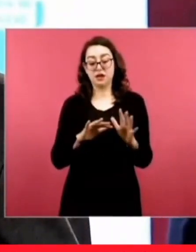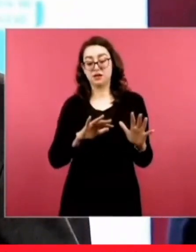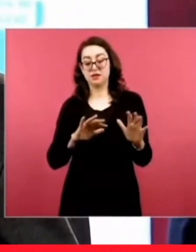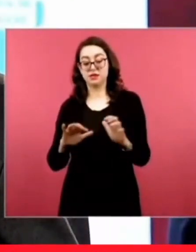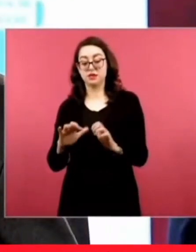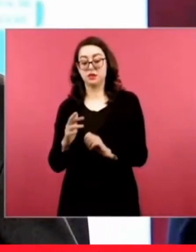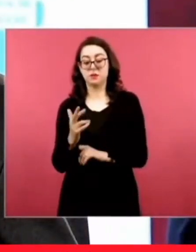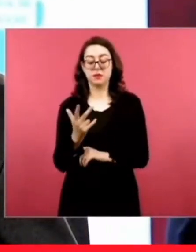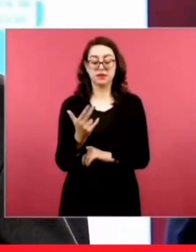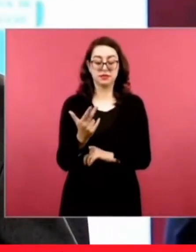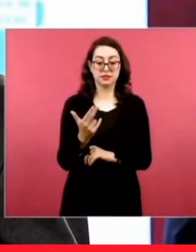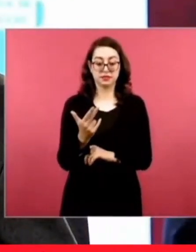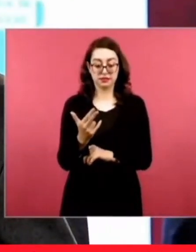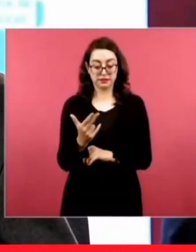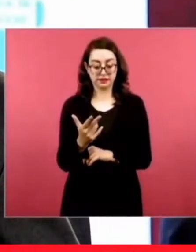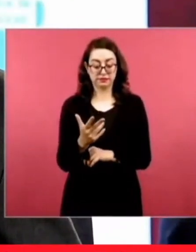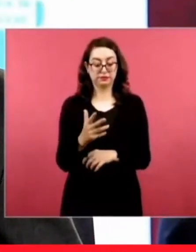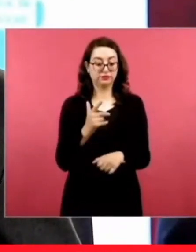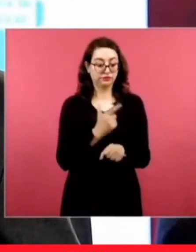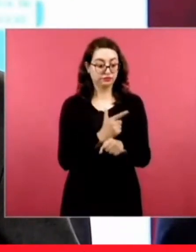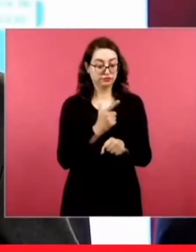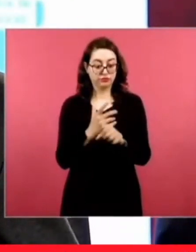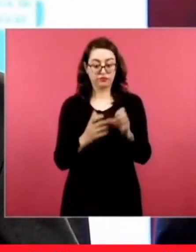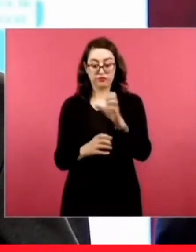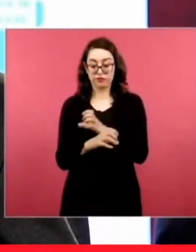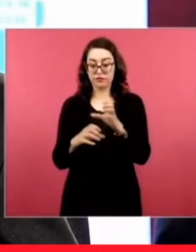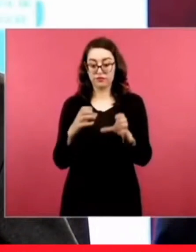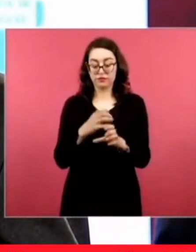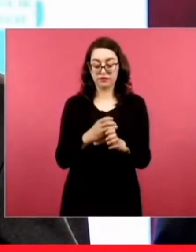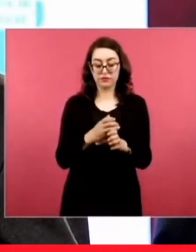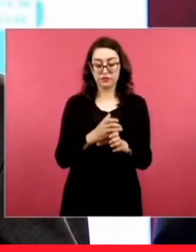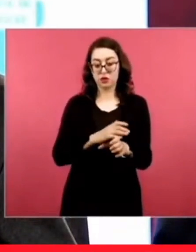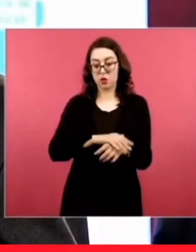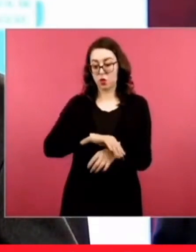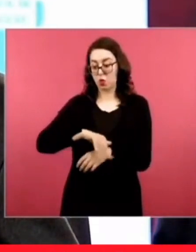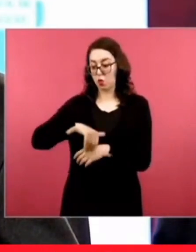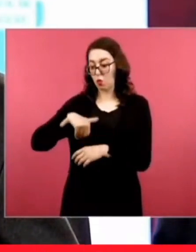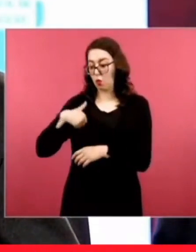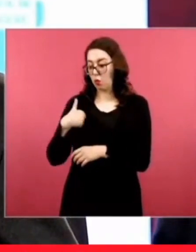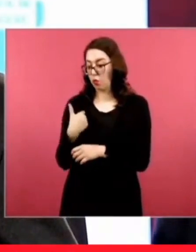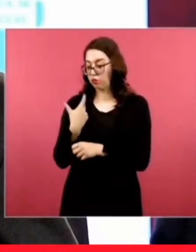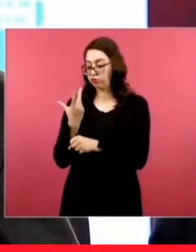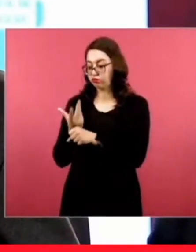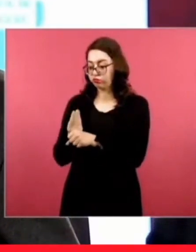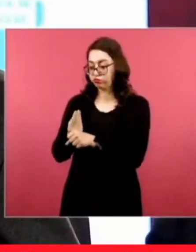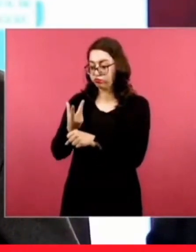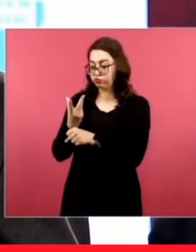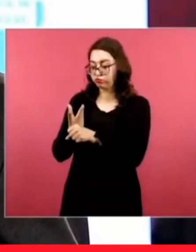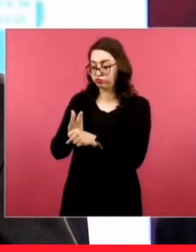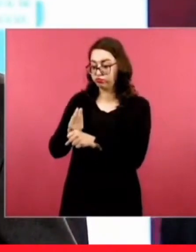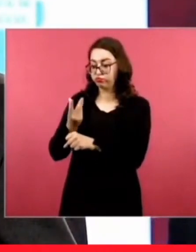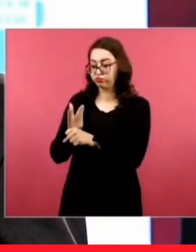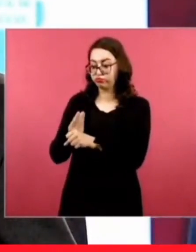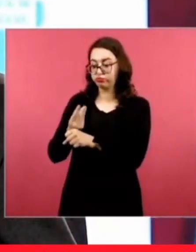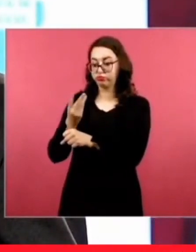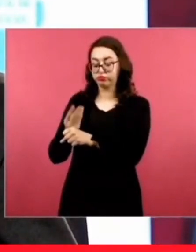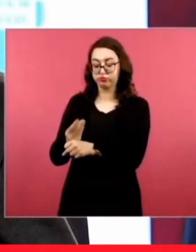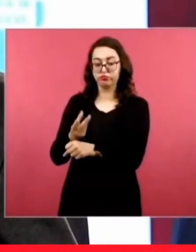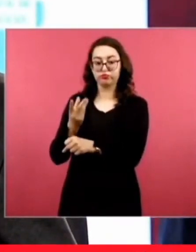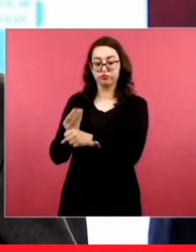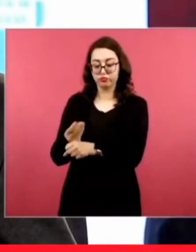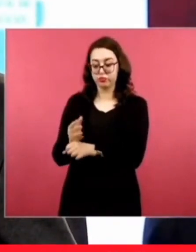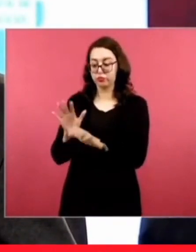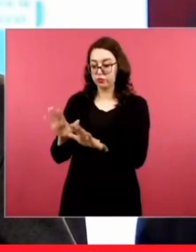las piezas que se encuentran en restauración, porque en la medida en que disminuye la intensidad del trabajo de